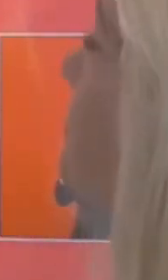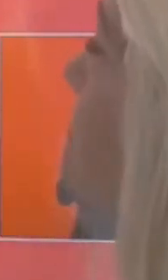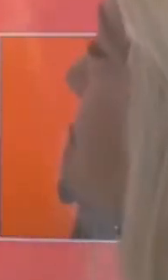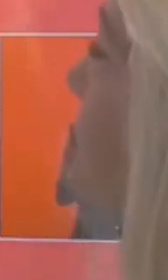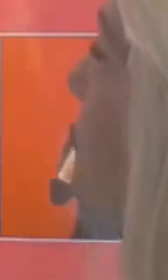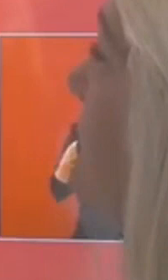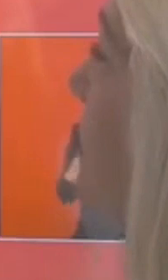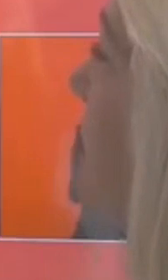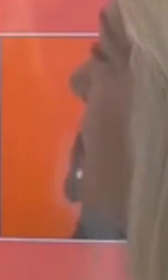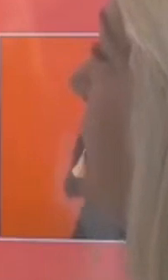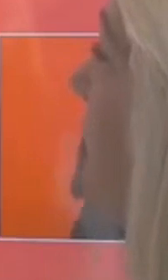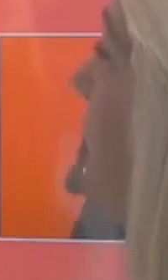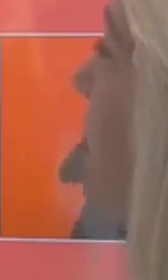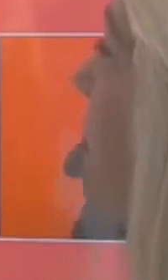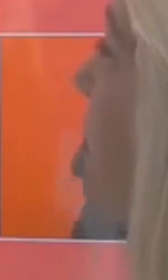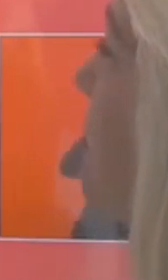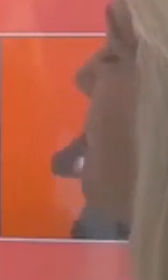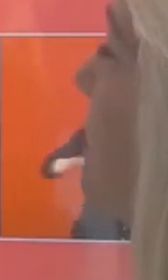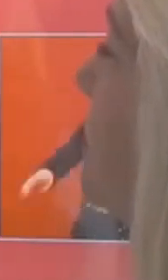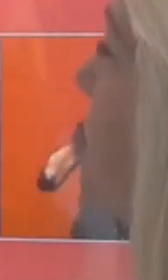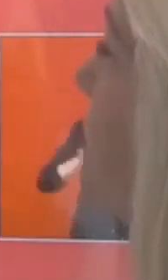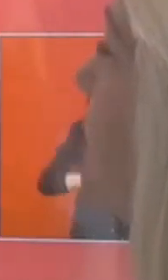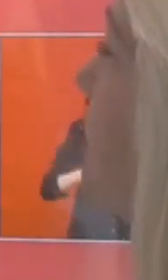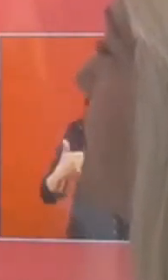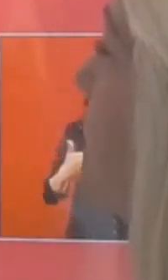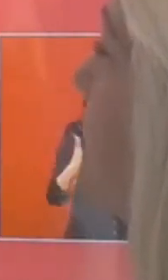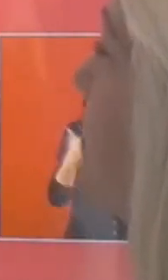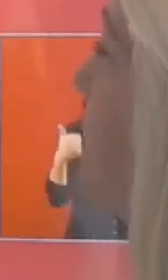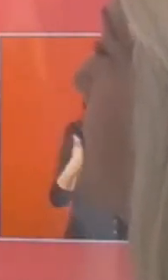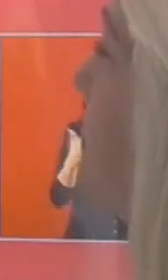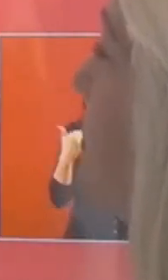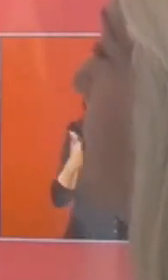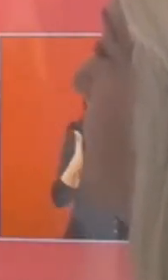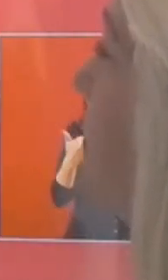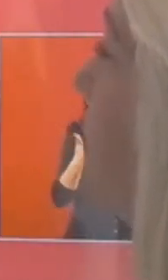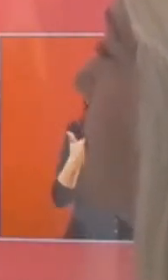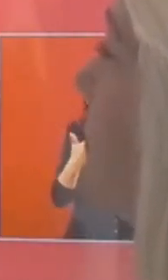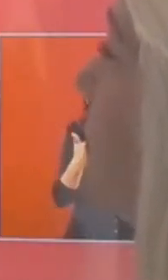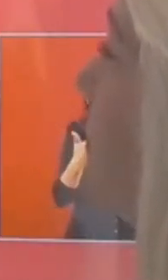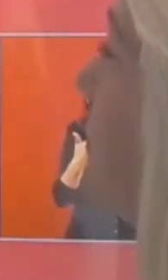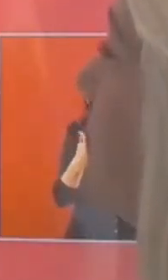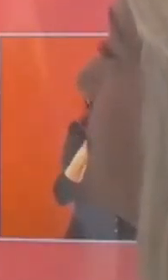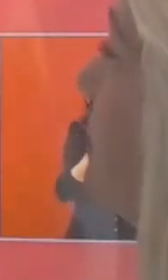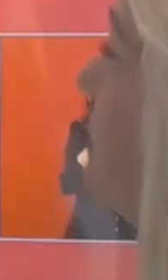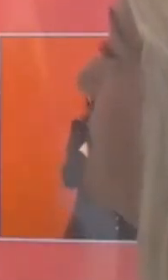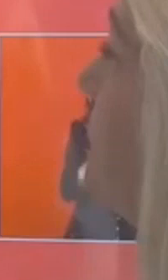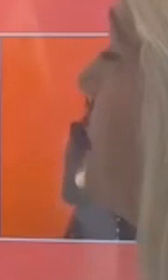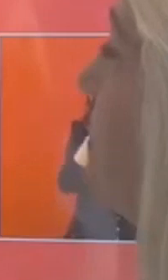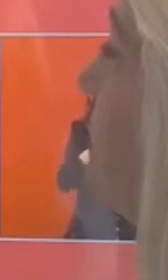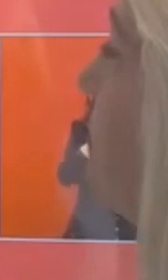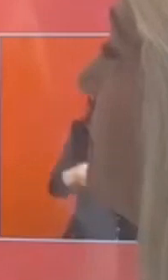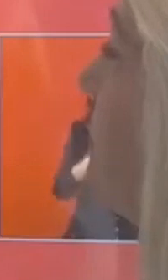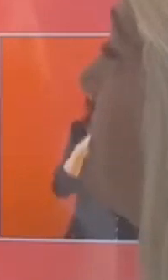jóvenes que están en estos centros de